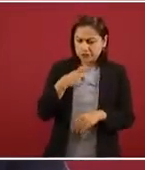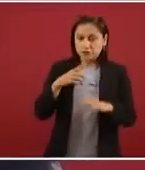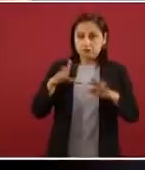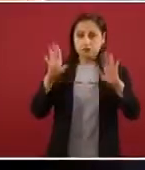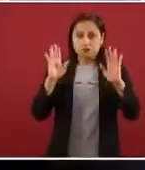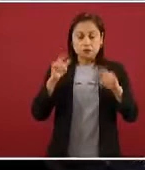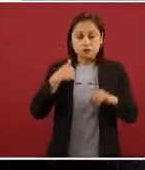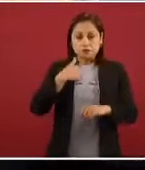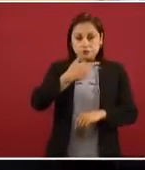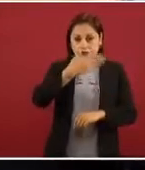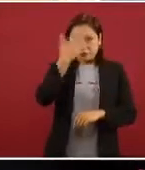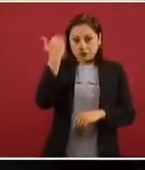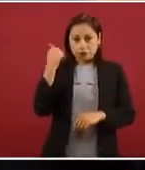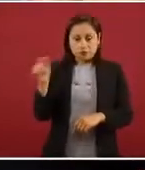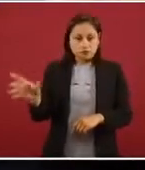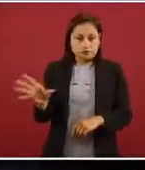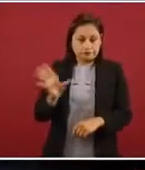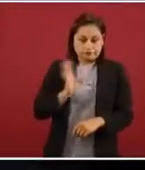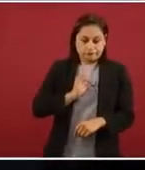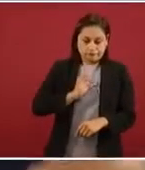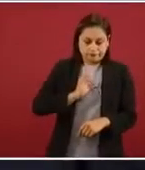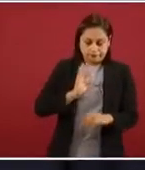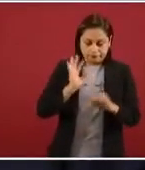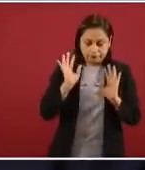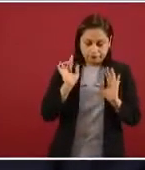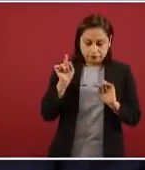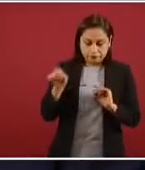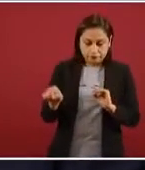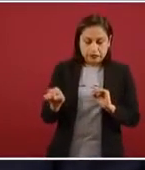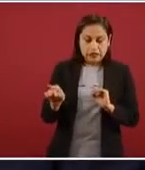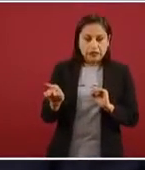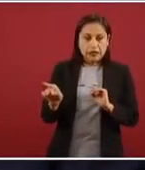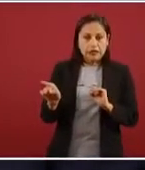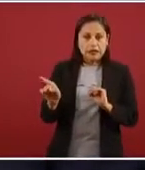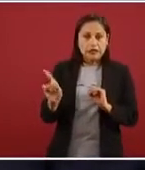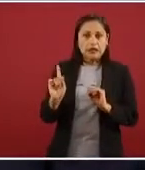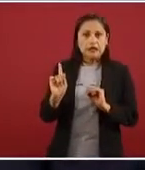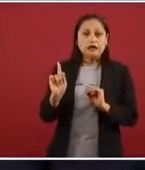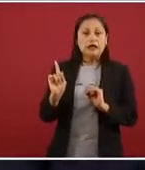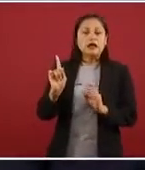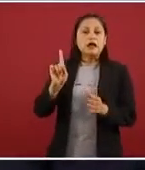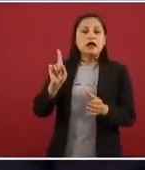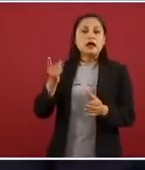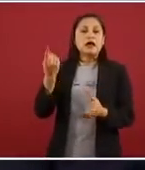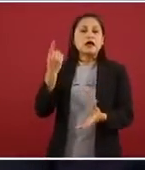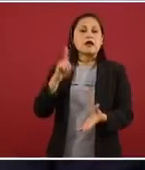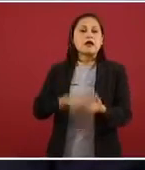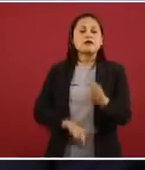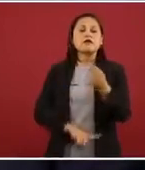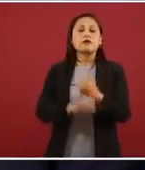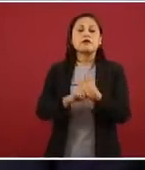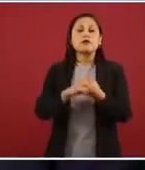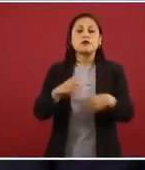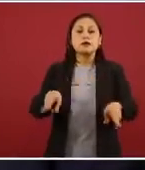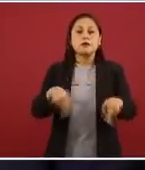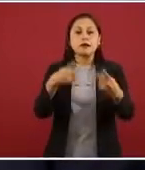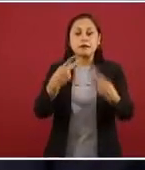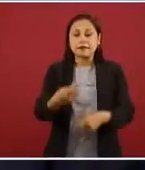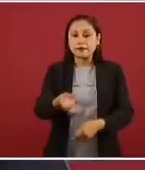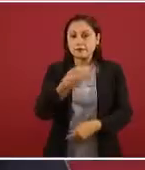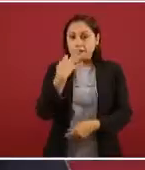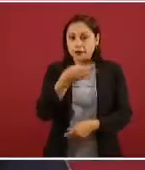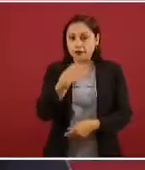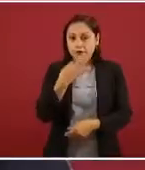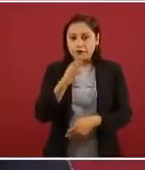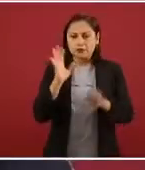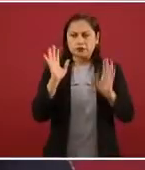información de que él esté metido en negocios de venta de medicamentos. No tengo yo